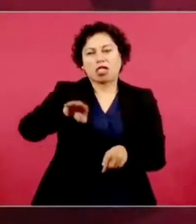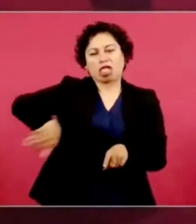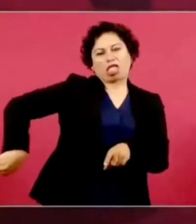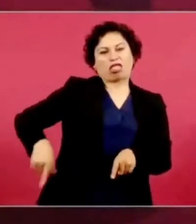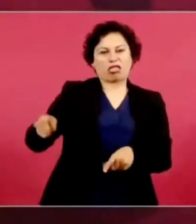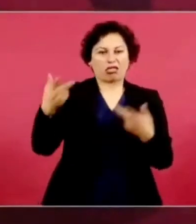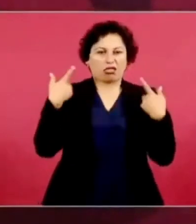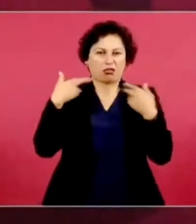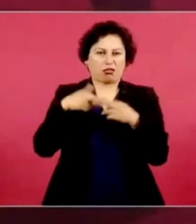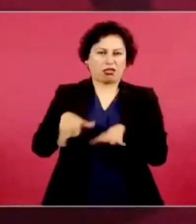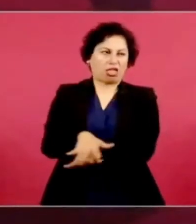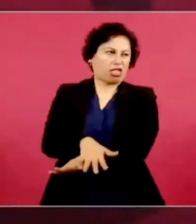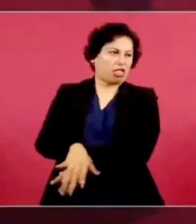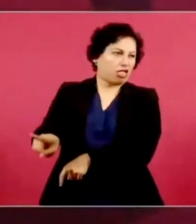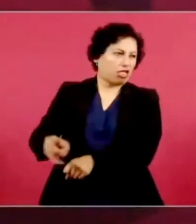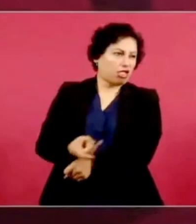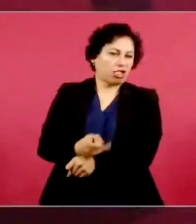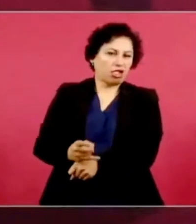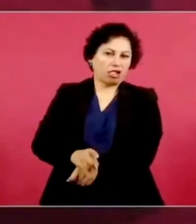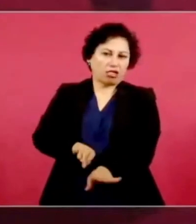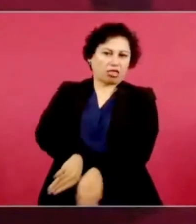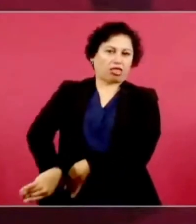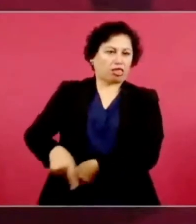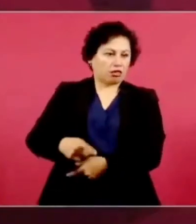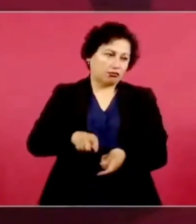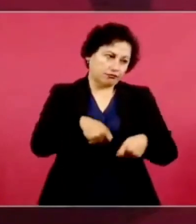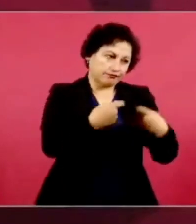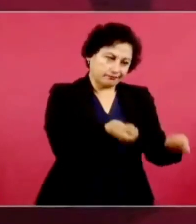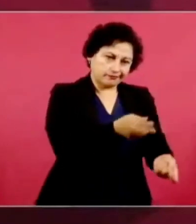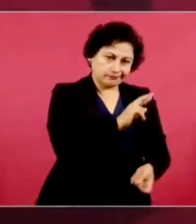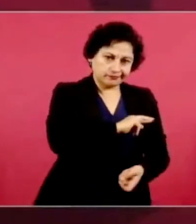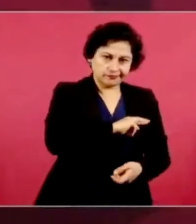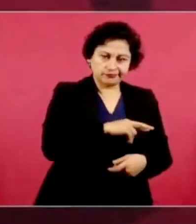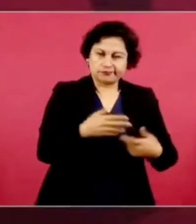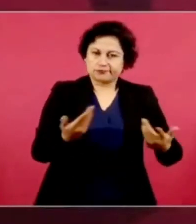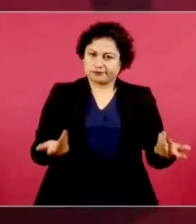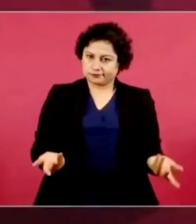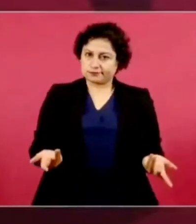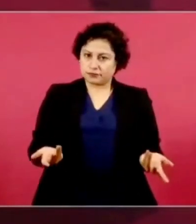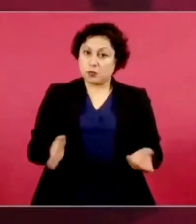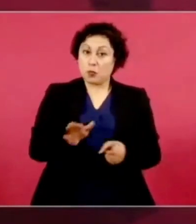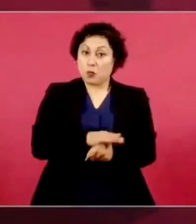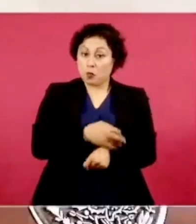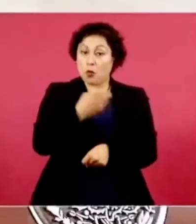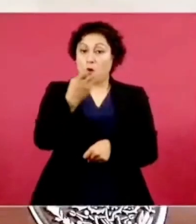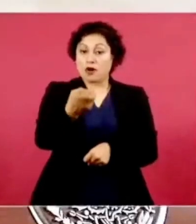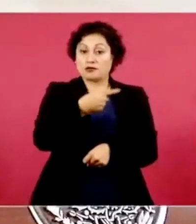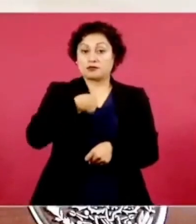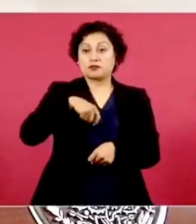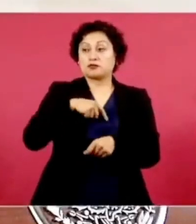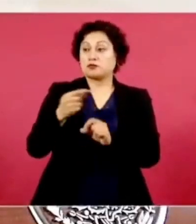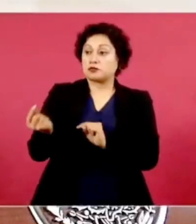fue, pues, tratar a los maestros, es lo que hemos hecho, con mucho respeto.